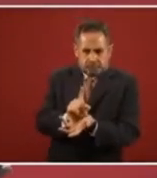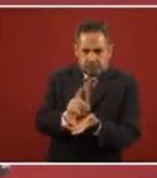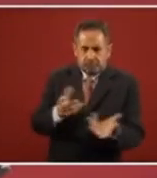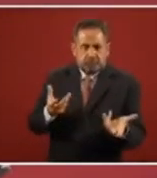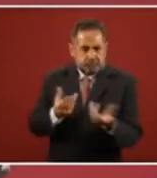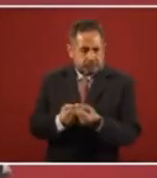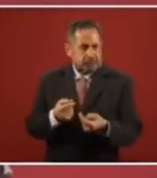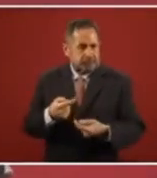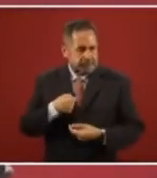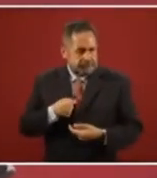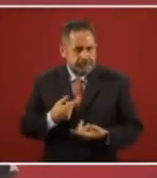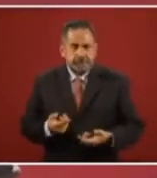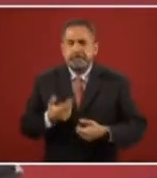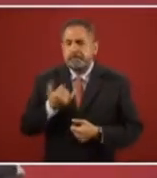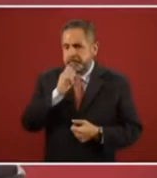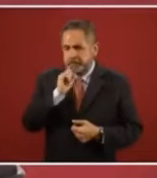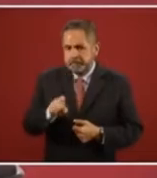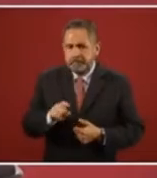y